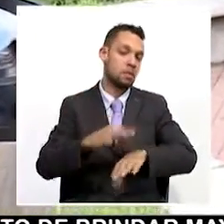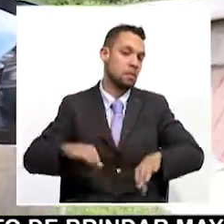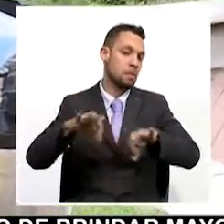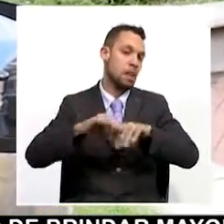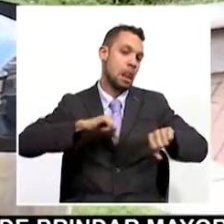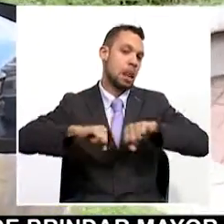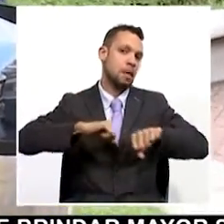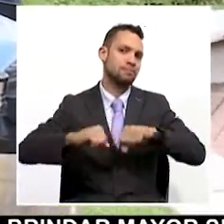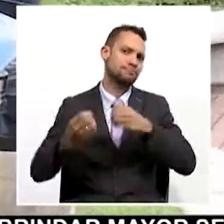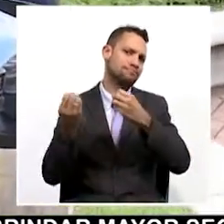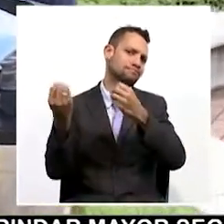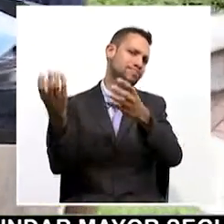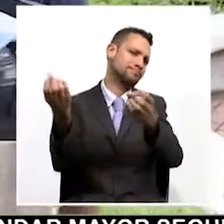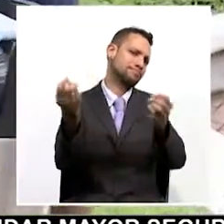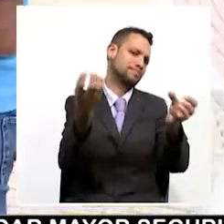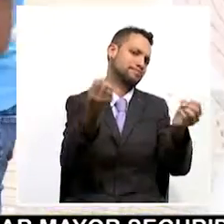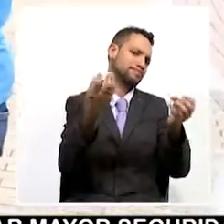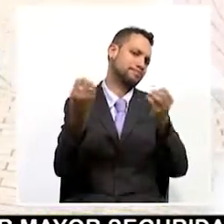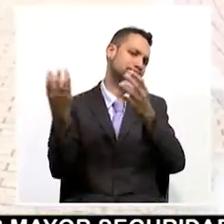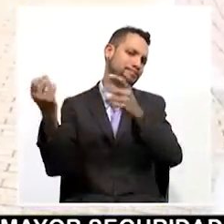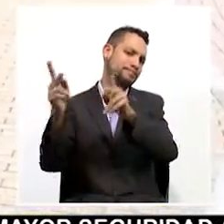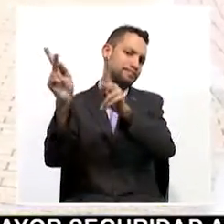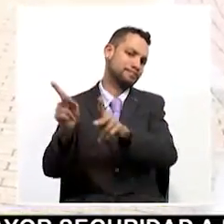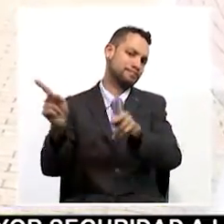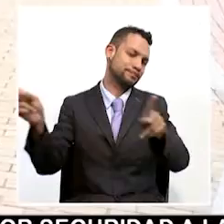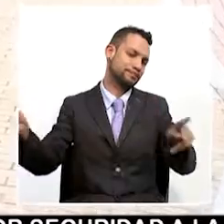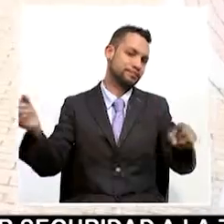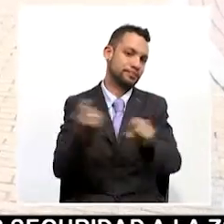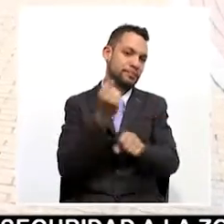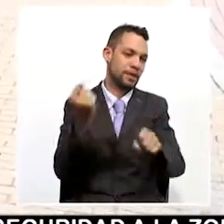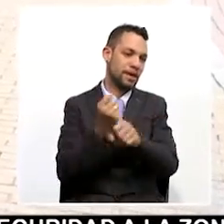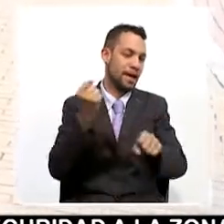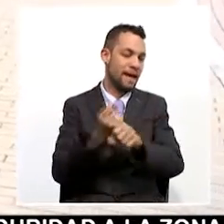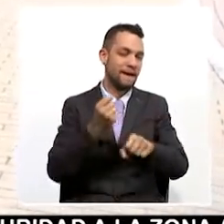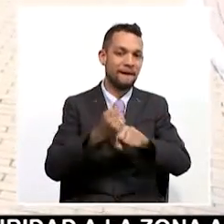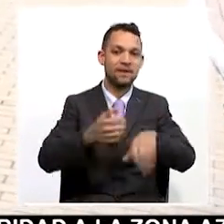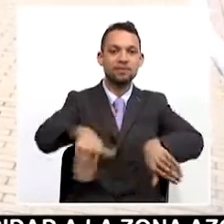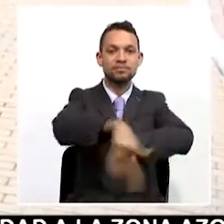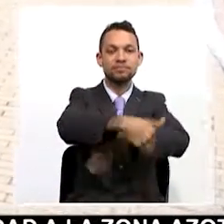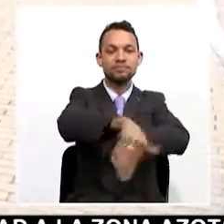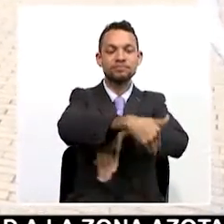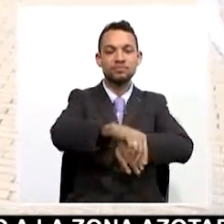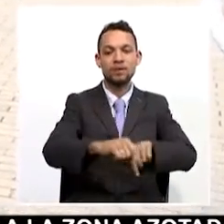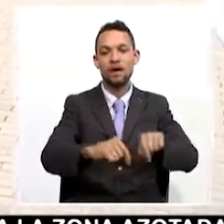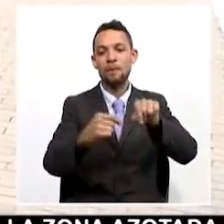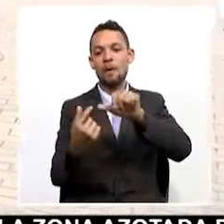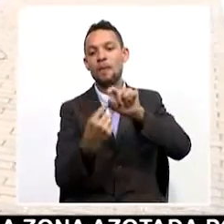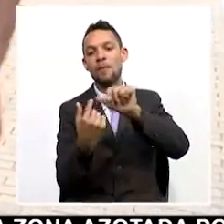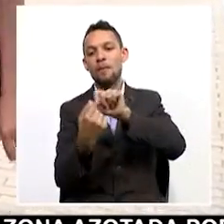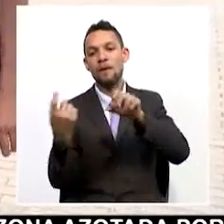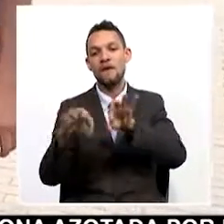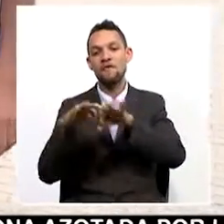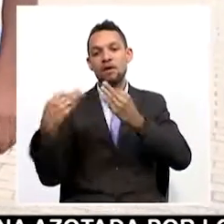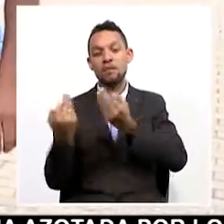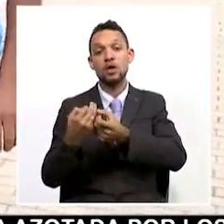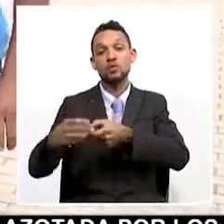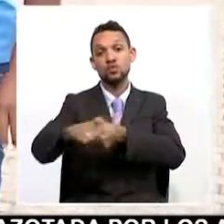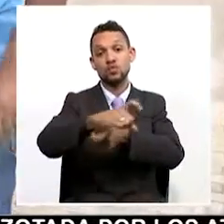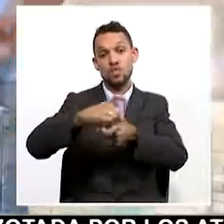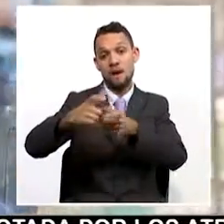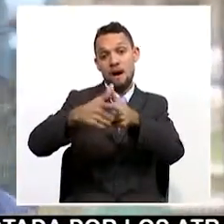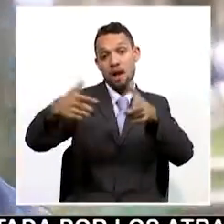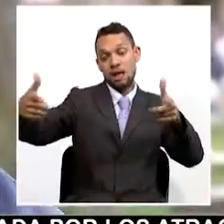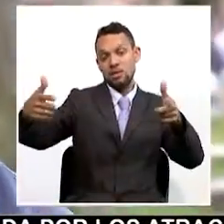existen miles y en algunos casos decenas o cientos de miles de vendedores ambulantes, en su mayoría de grandes ciudades del mundo en